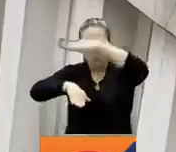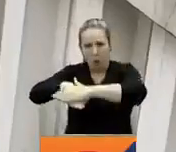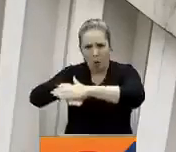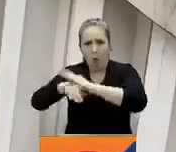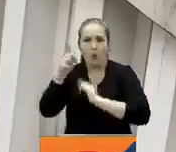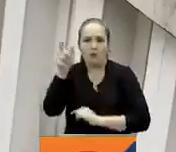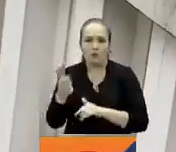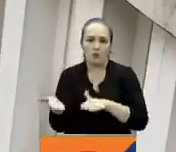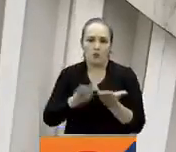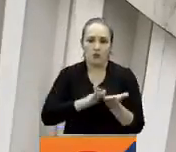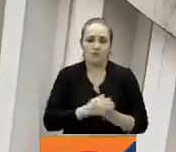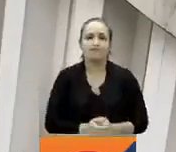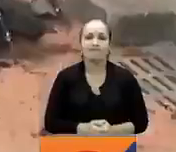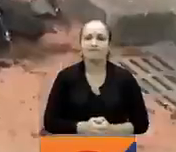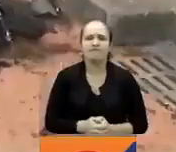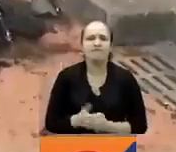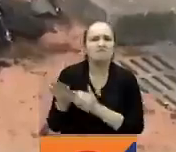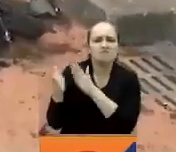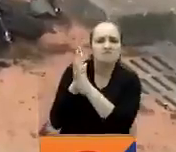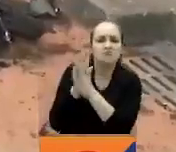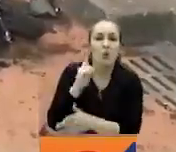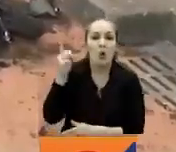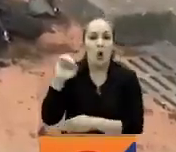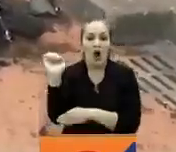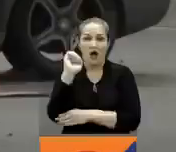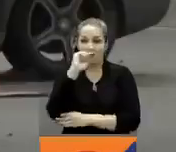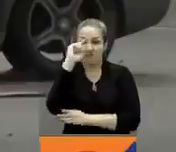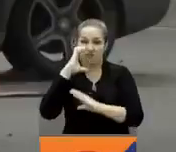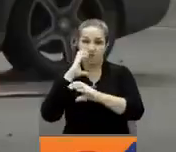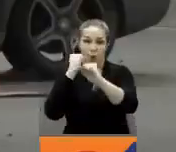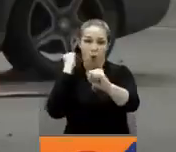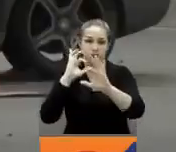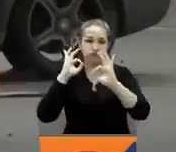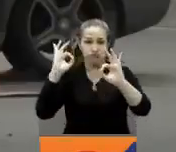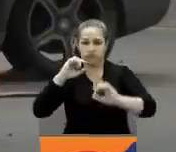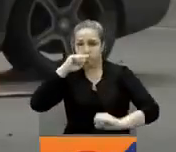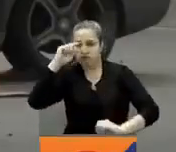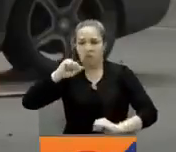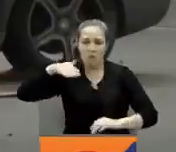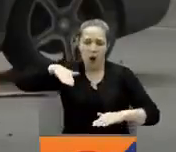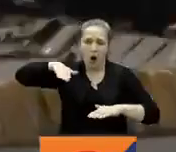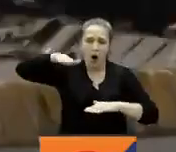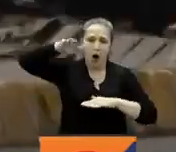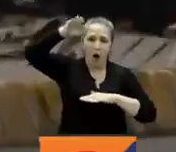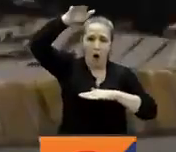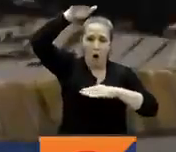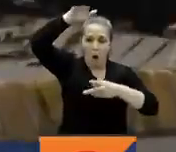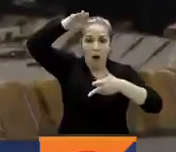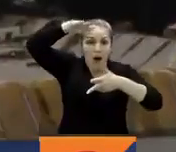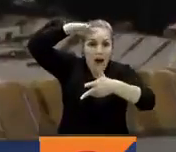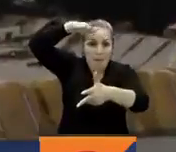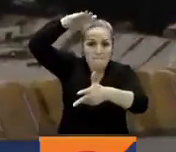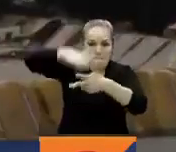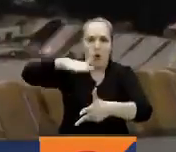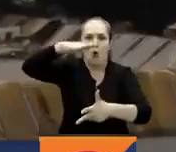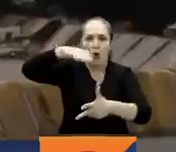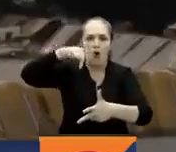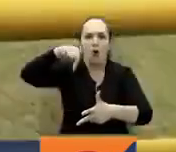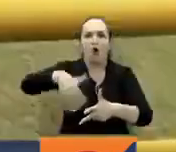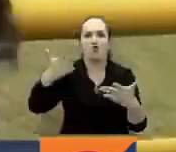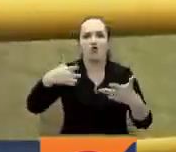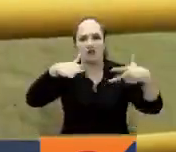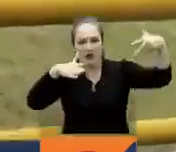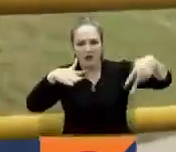Según el reporte de la comunidad, el hecho se dio cuando un carro de alta gama perdió el control y cayó sobre el motociclista que iba pasando por debajo del deprimido de la